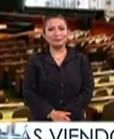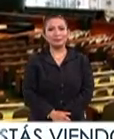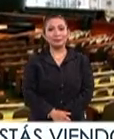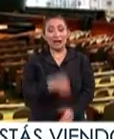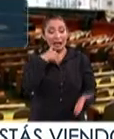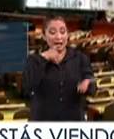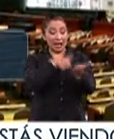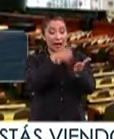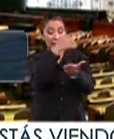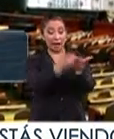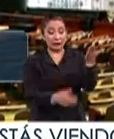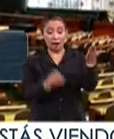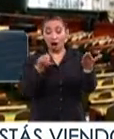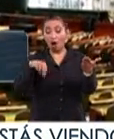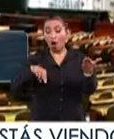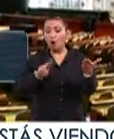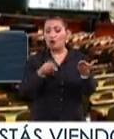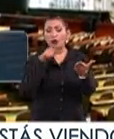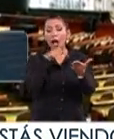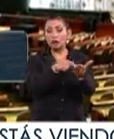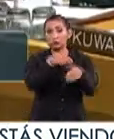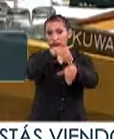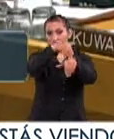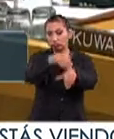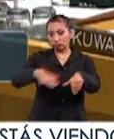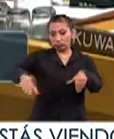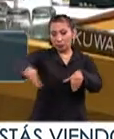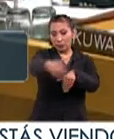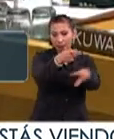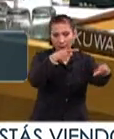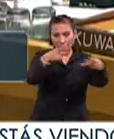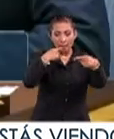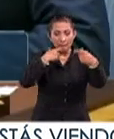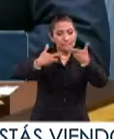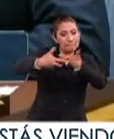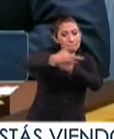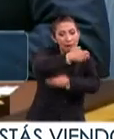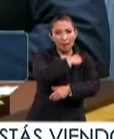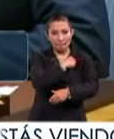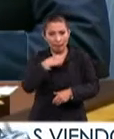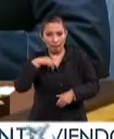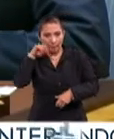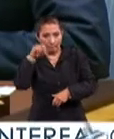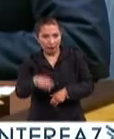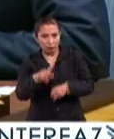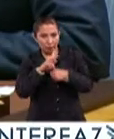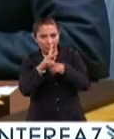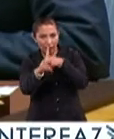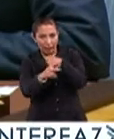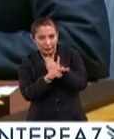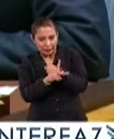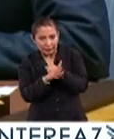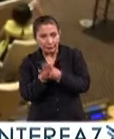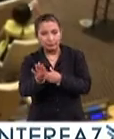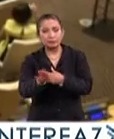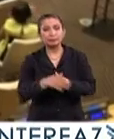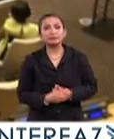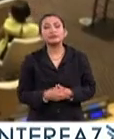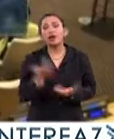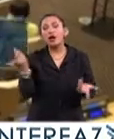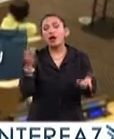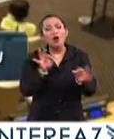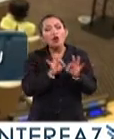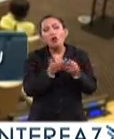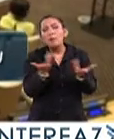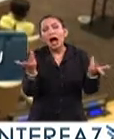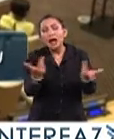La Carta de las Naciones Unidas es el eje rector para organizar los debates entre los miembros de la Organización de las Naciones Unidas. La